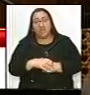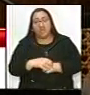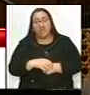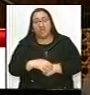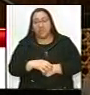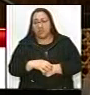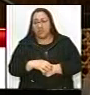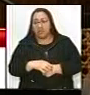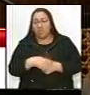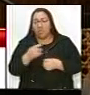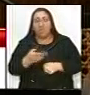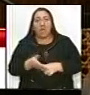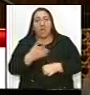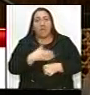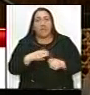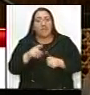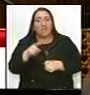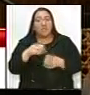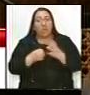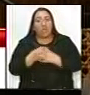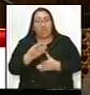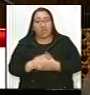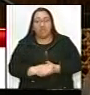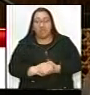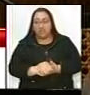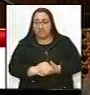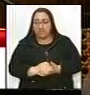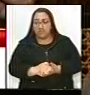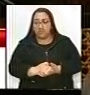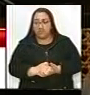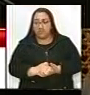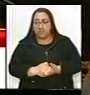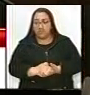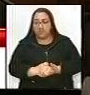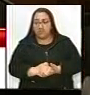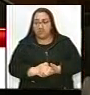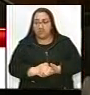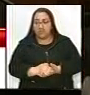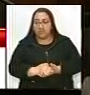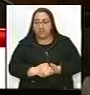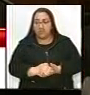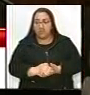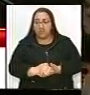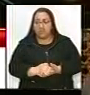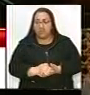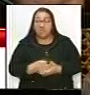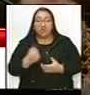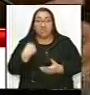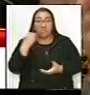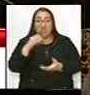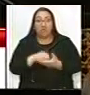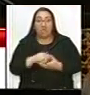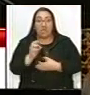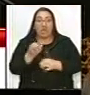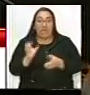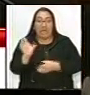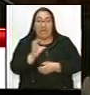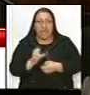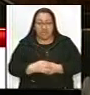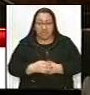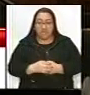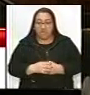como fue diseñado este modelo tenemos un costo de la carretera tenemos el costo de las